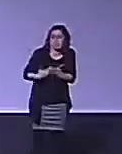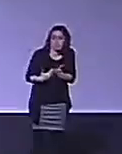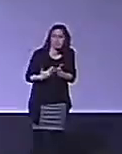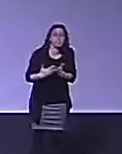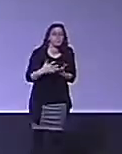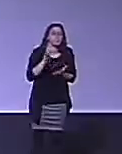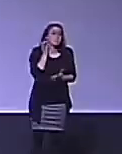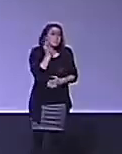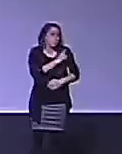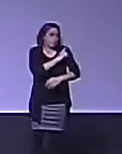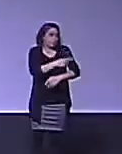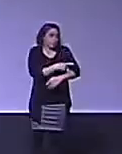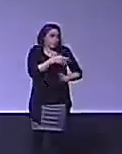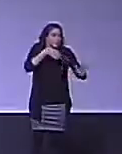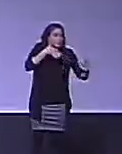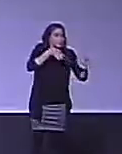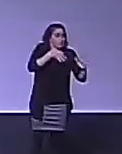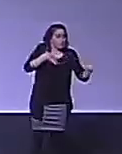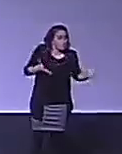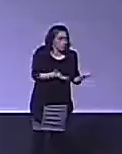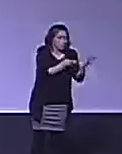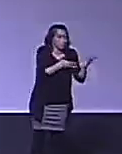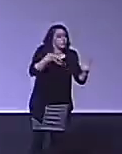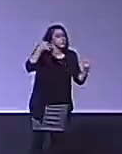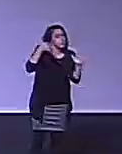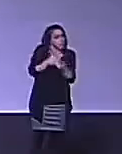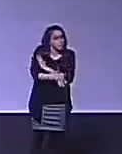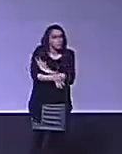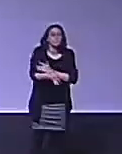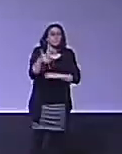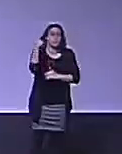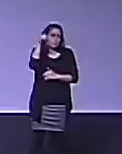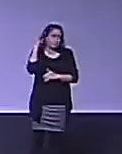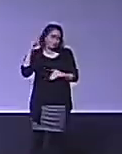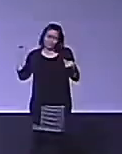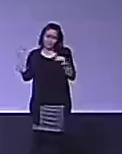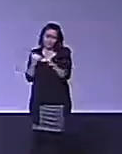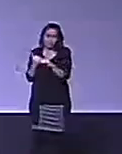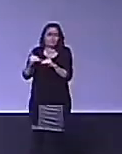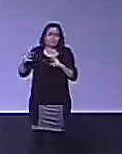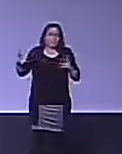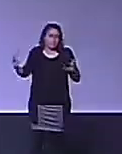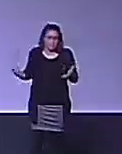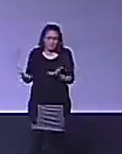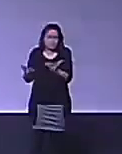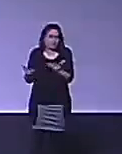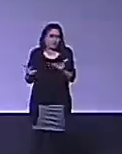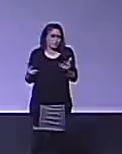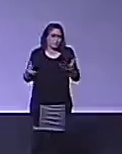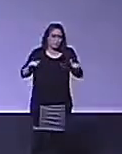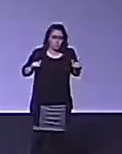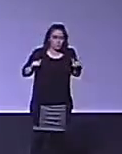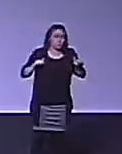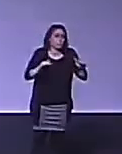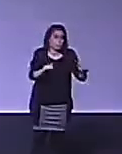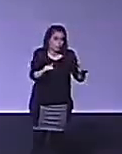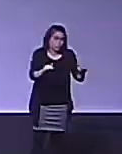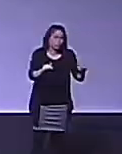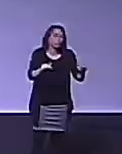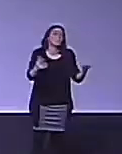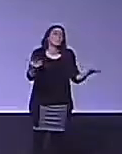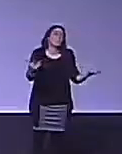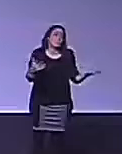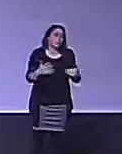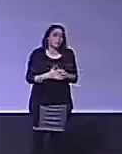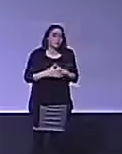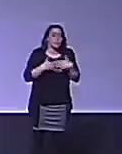borroka isladatzen duela neurri batean, Gipuzkoak badauka zer esana horretan, zorionez, emakumezkoen kirolean ba, badaukagu